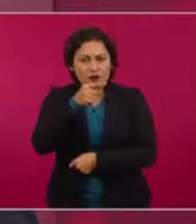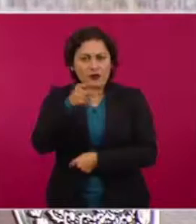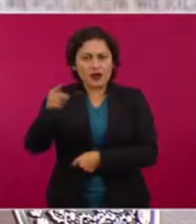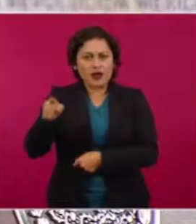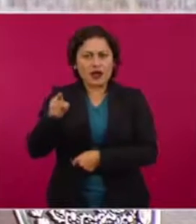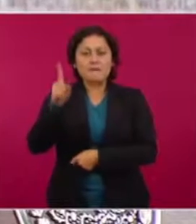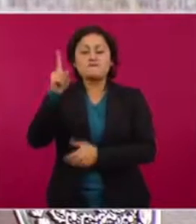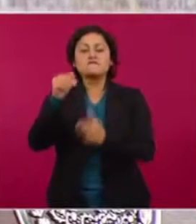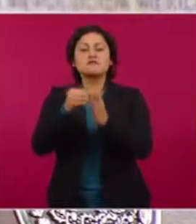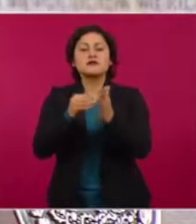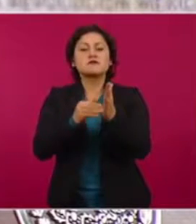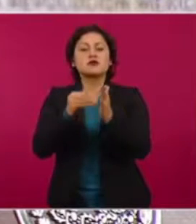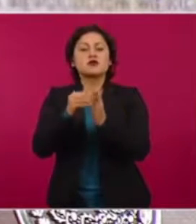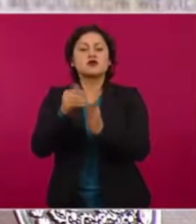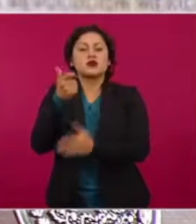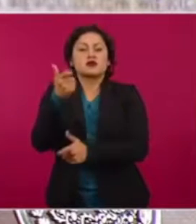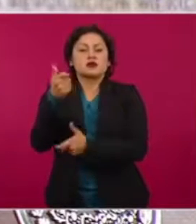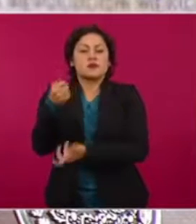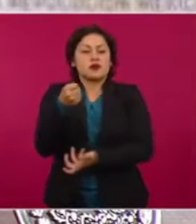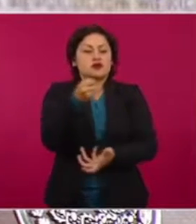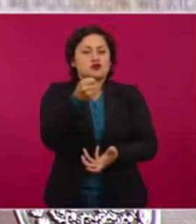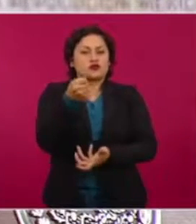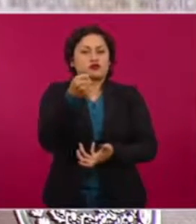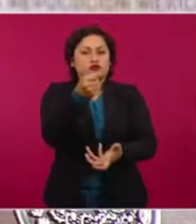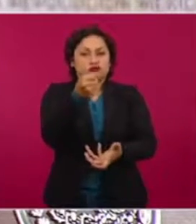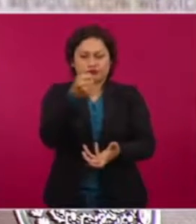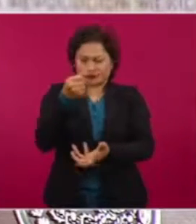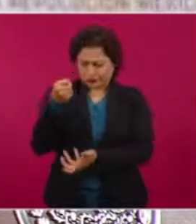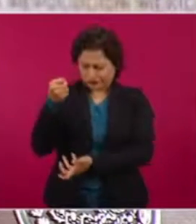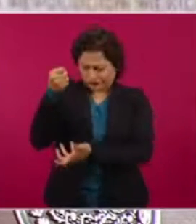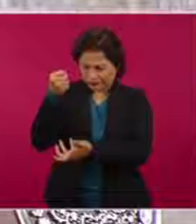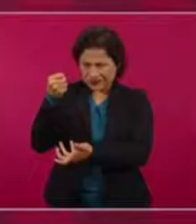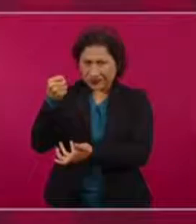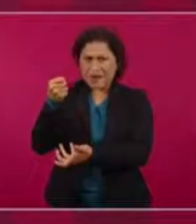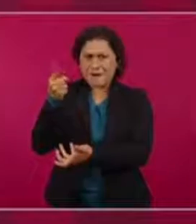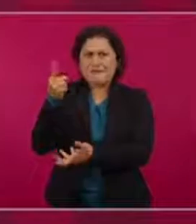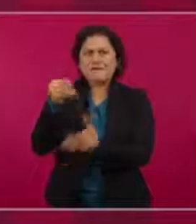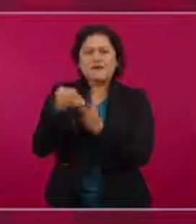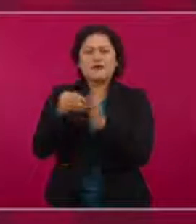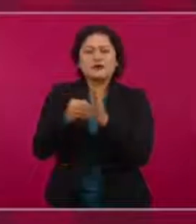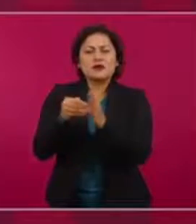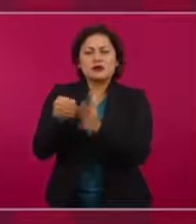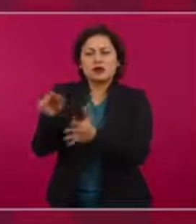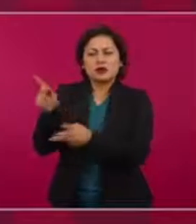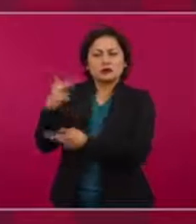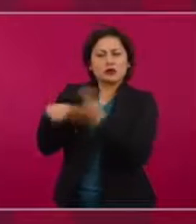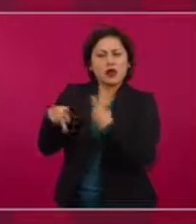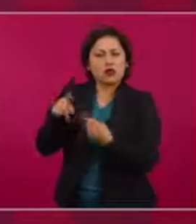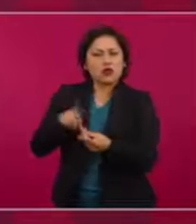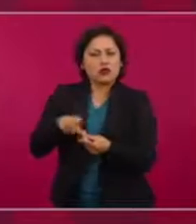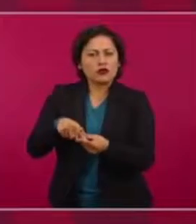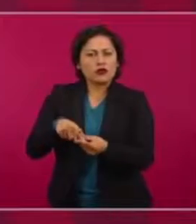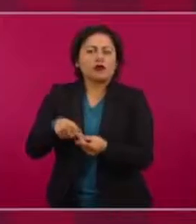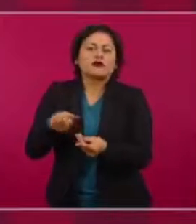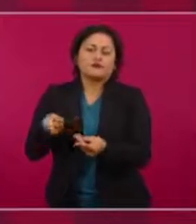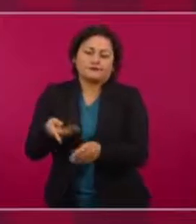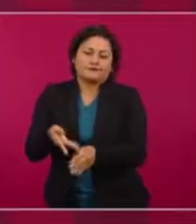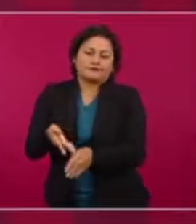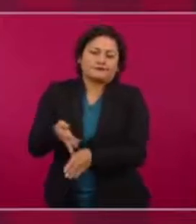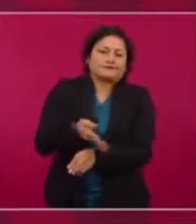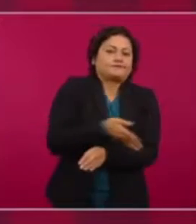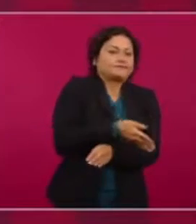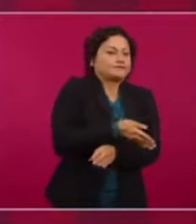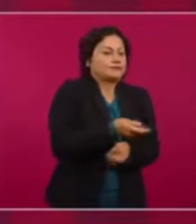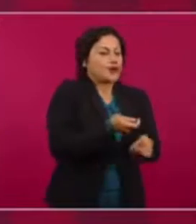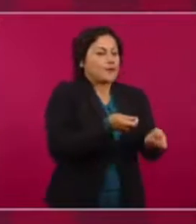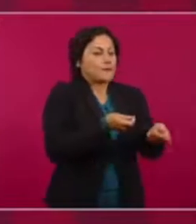montaña. ¿De dónde salieron esos 1,000 millones? Pues de ajustes que se hicieron